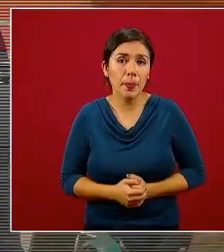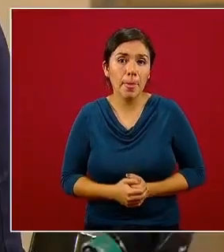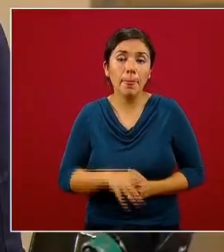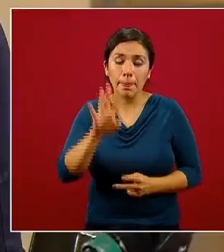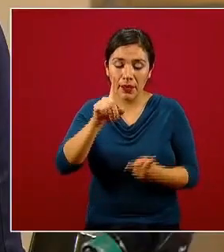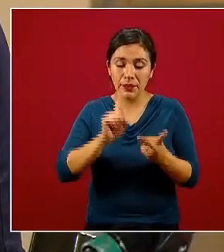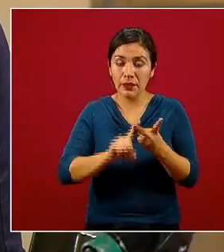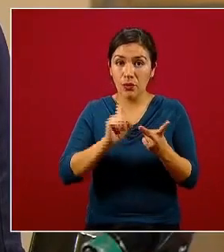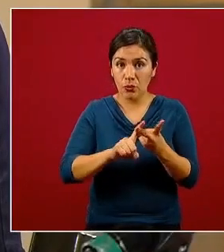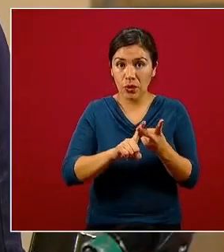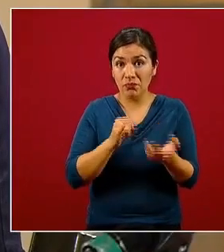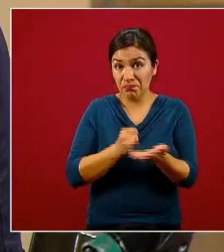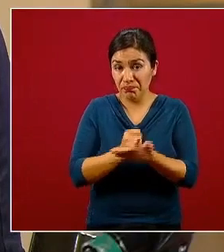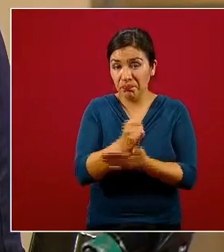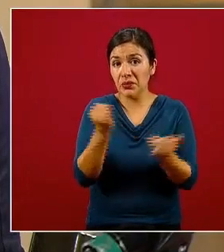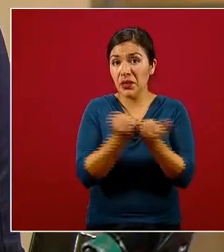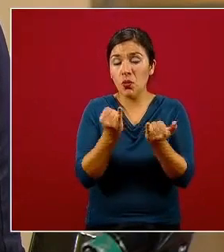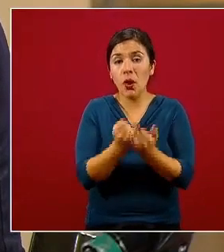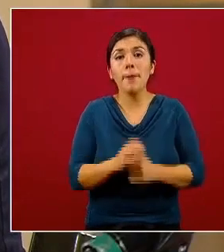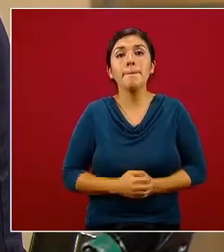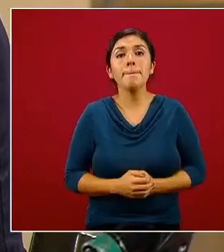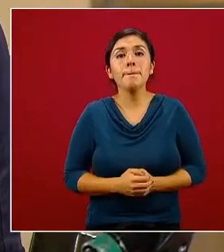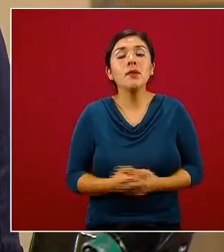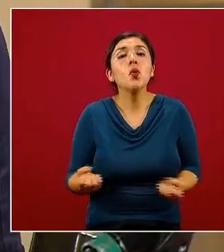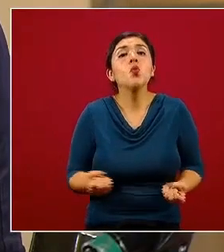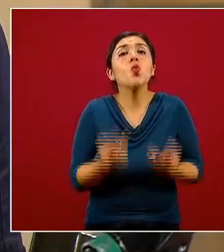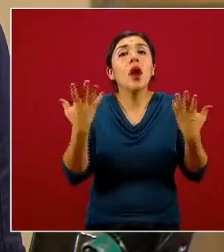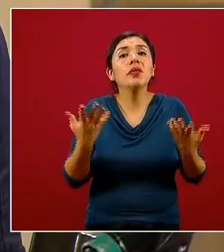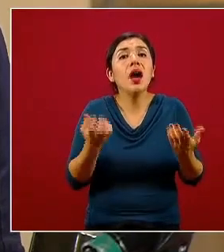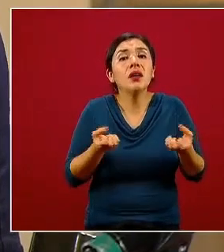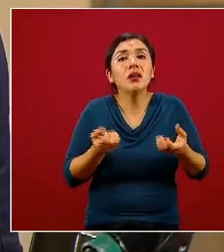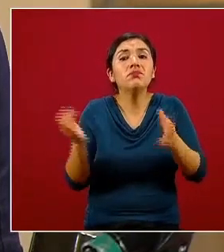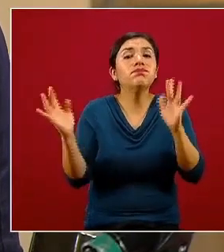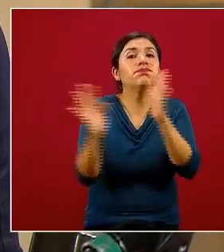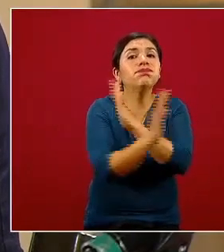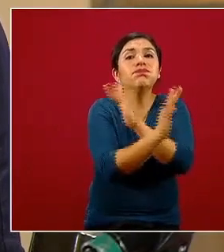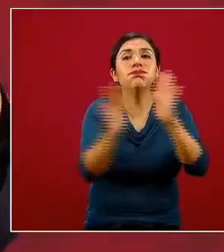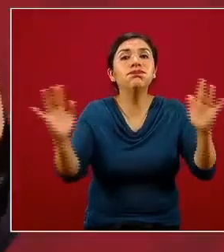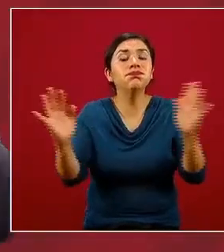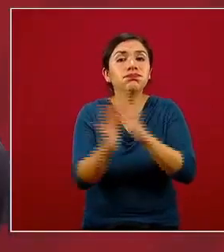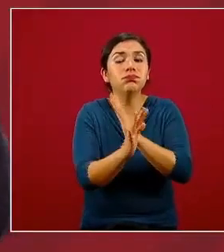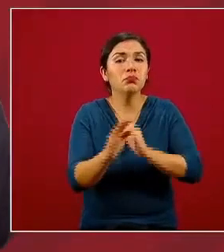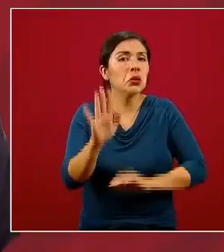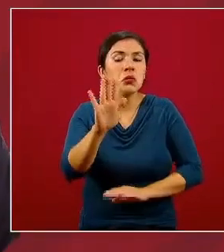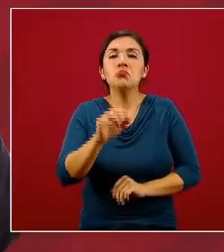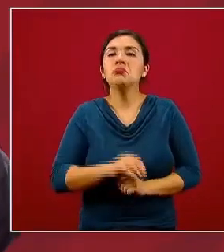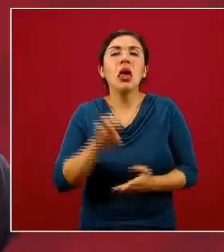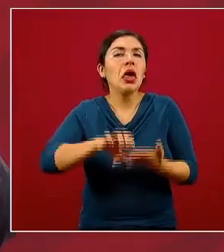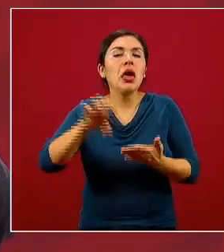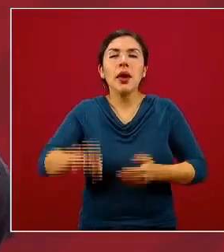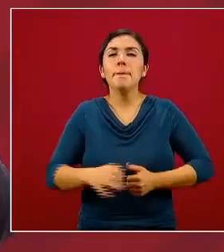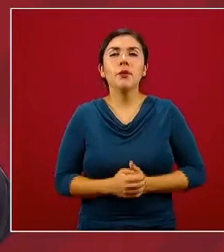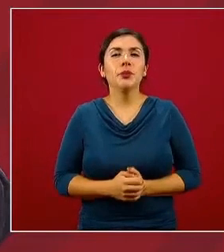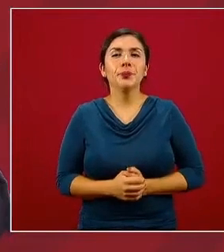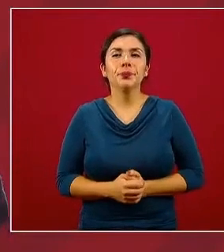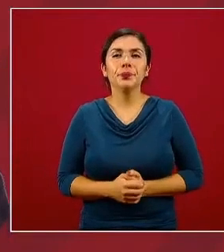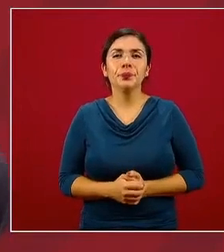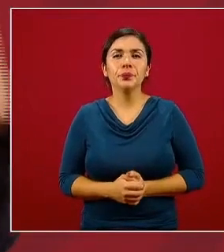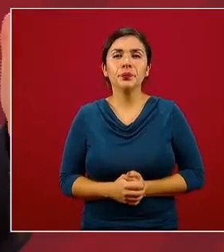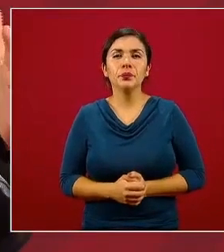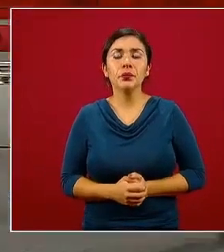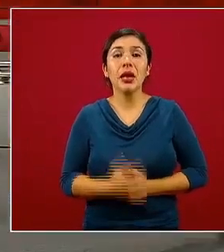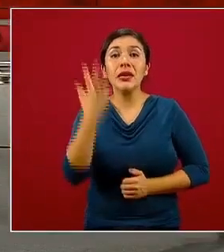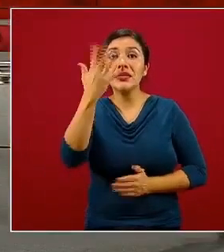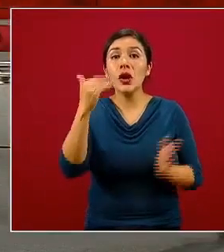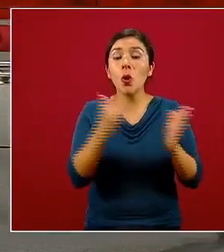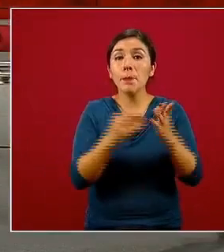Segunda cosa que determina mucho es la cantidad de movilidad o la proporción de movilidad. No es lo mismo, pongamos un ejemplo hipotético, que